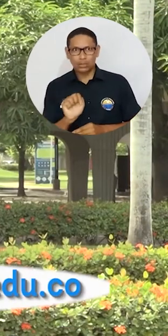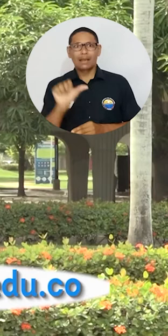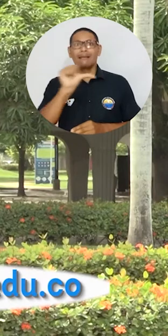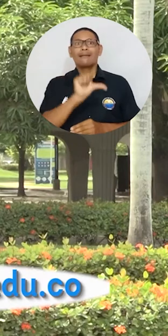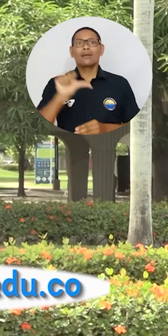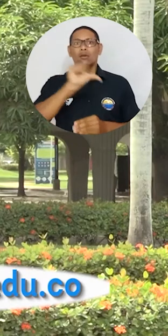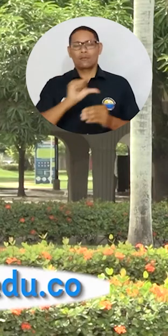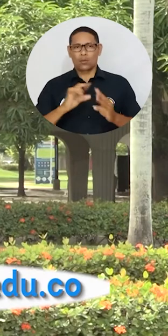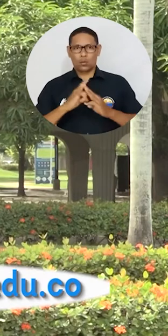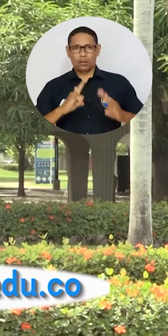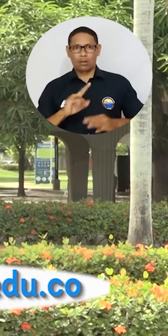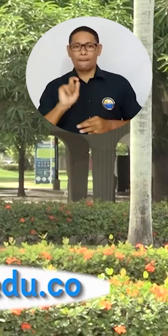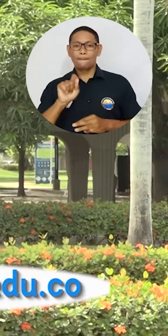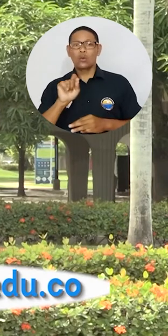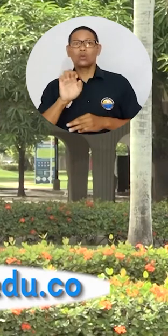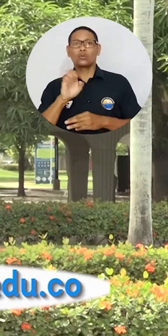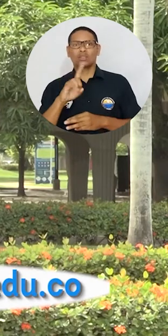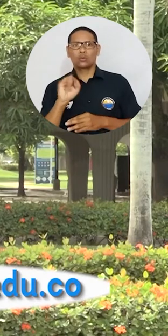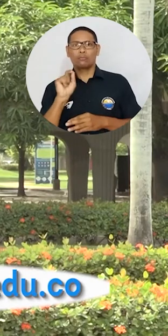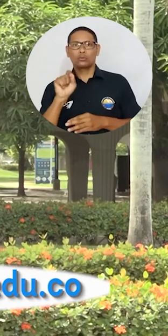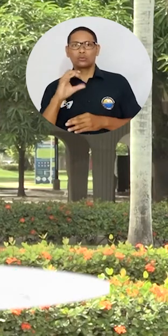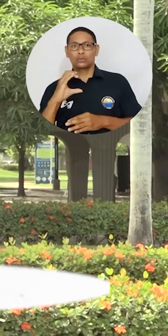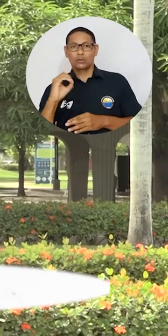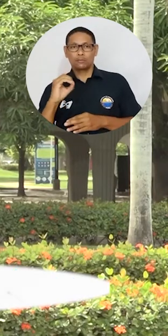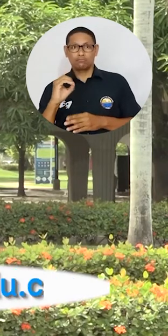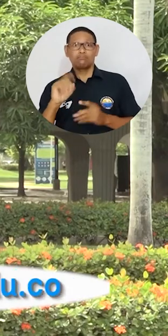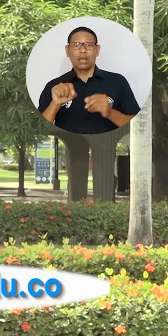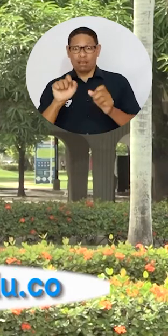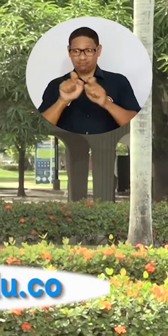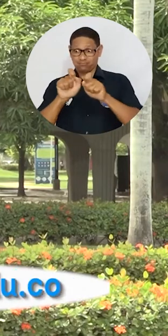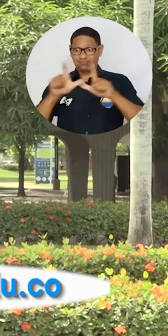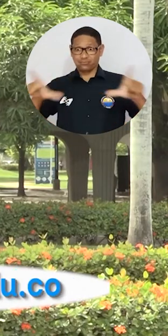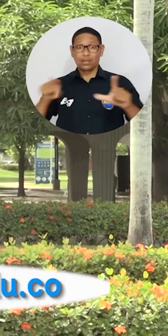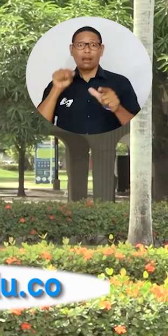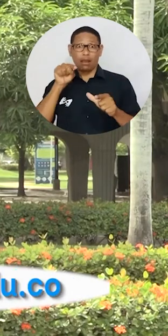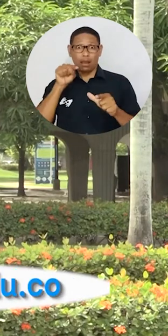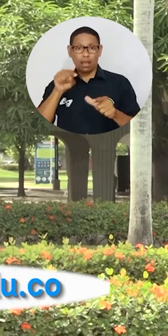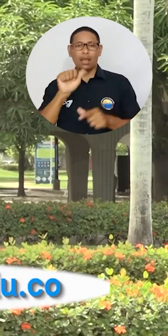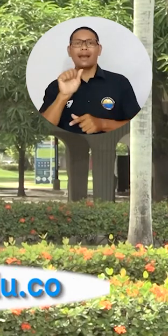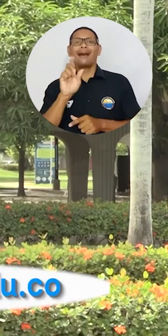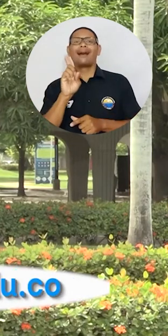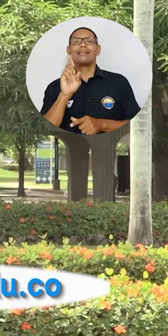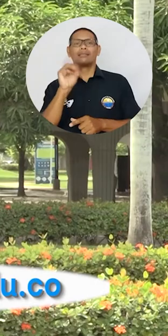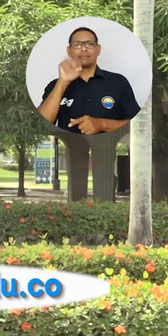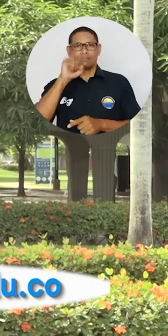admisiones@unimagdalena.edu.co y toda la información está suministrada en la página oficial